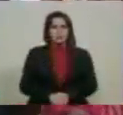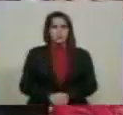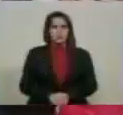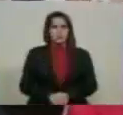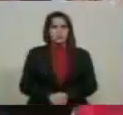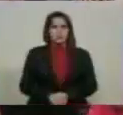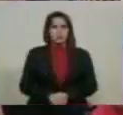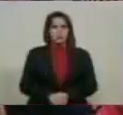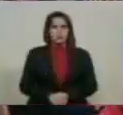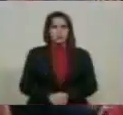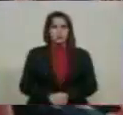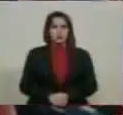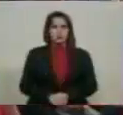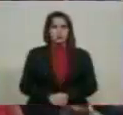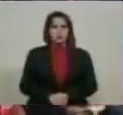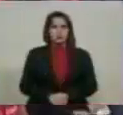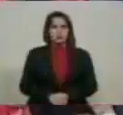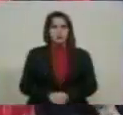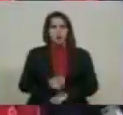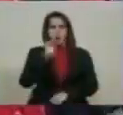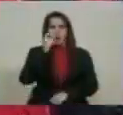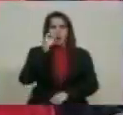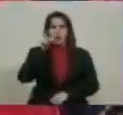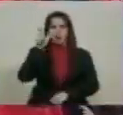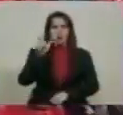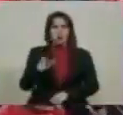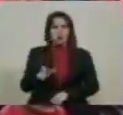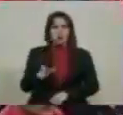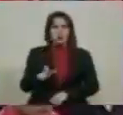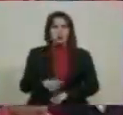El compañero Víctor Clar.